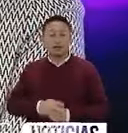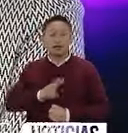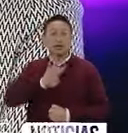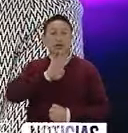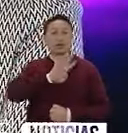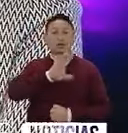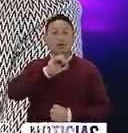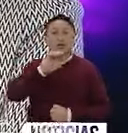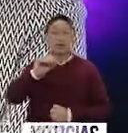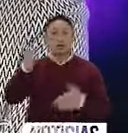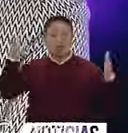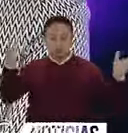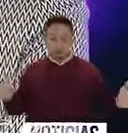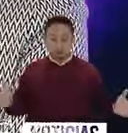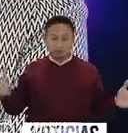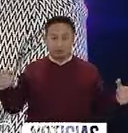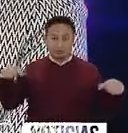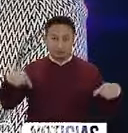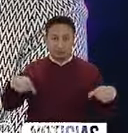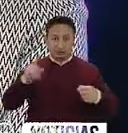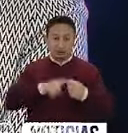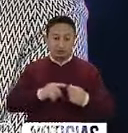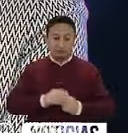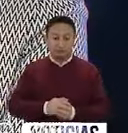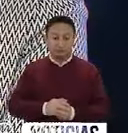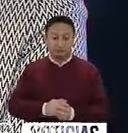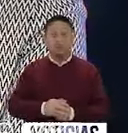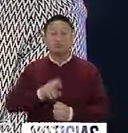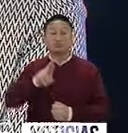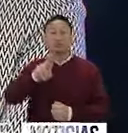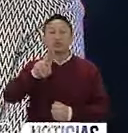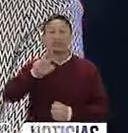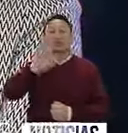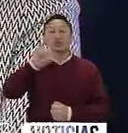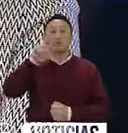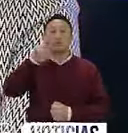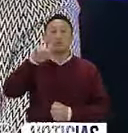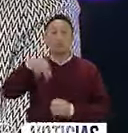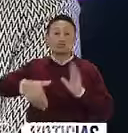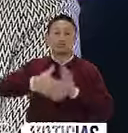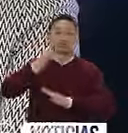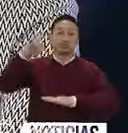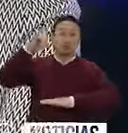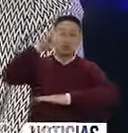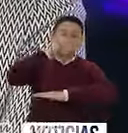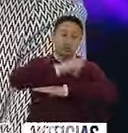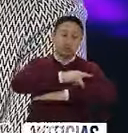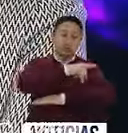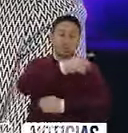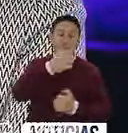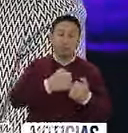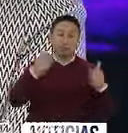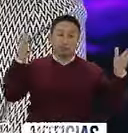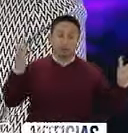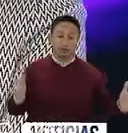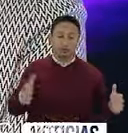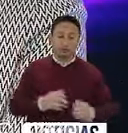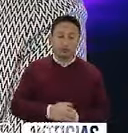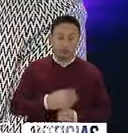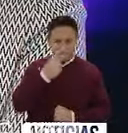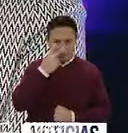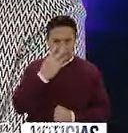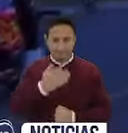400 cierres viales en la capital. Un tramo de la ruta Viva que conduce al aeropuerto será afectado por los cierres. Presta